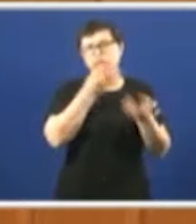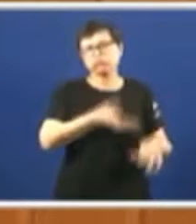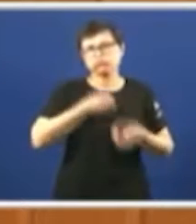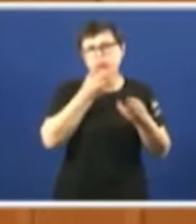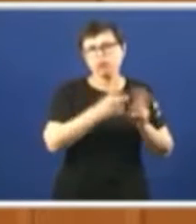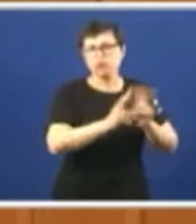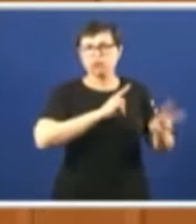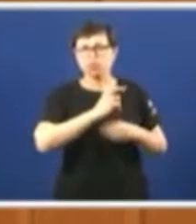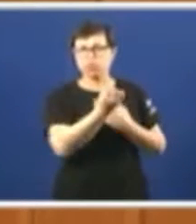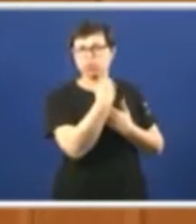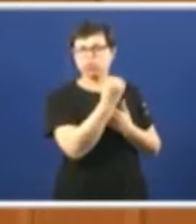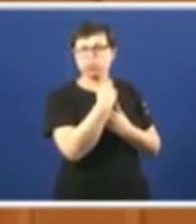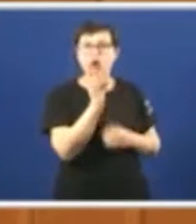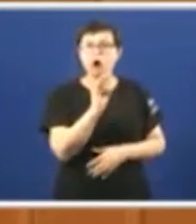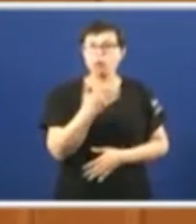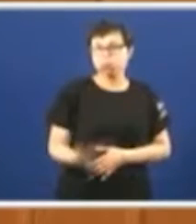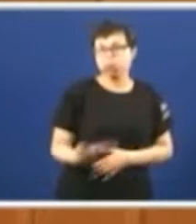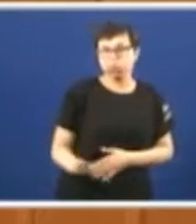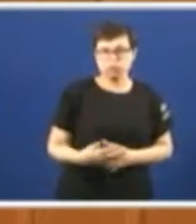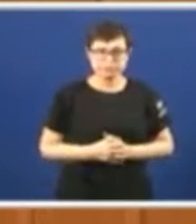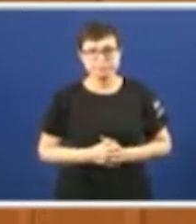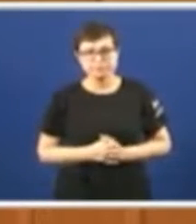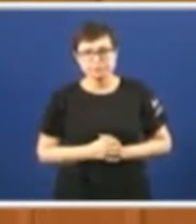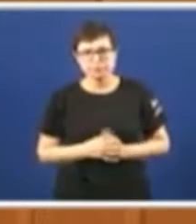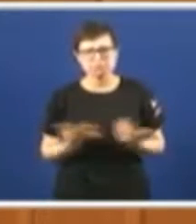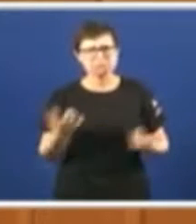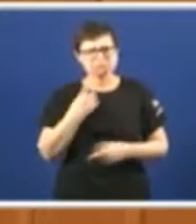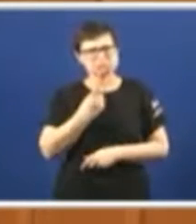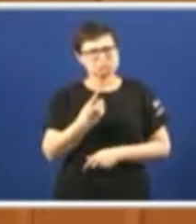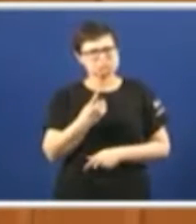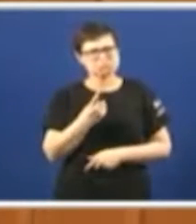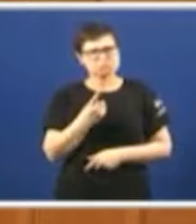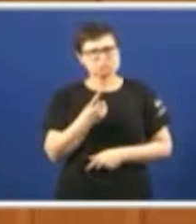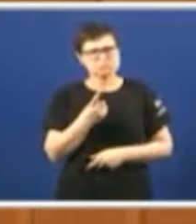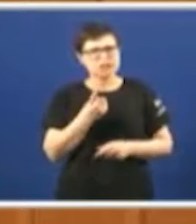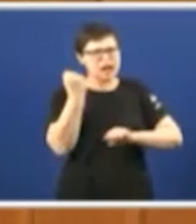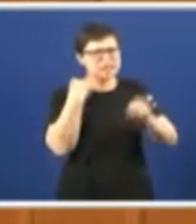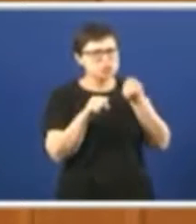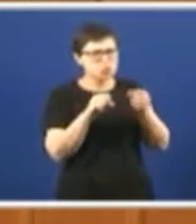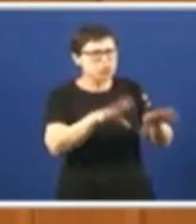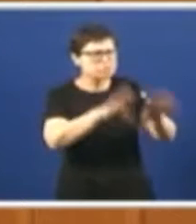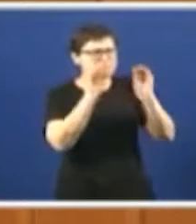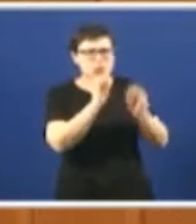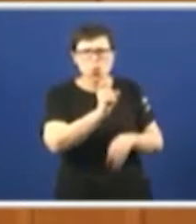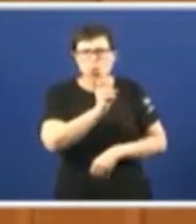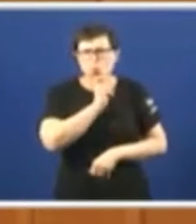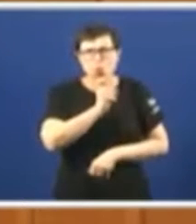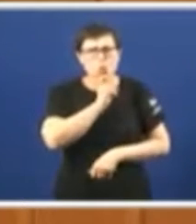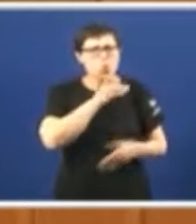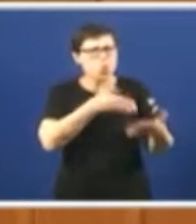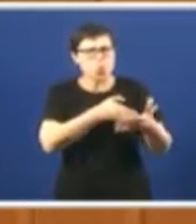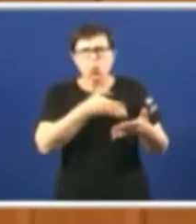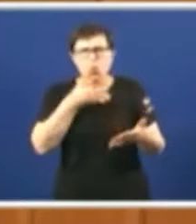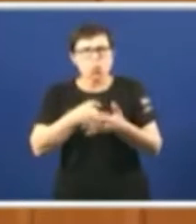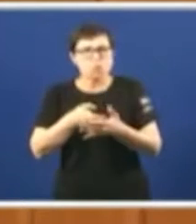máis habitual, simplemente os desprezan. E por que digo que é realmente difícil comprender esta actitude? Porque imaginen que despois dunha serie